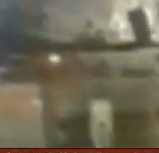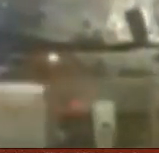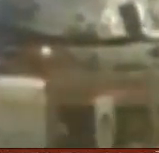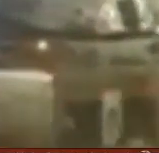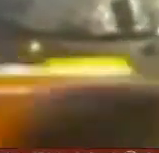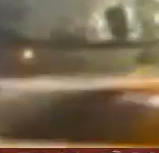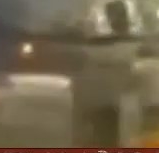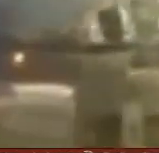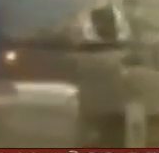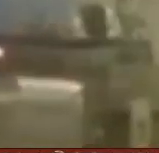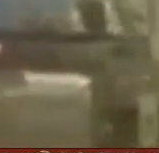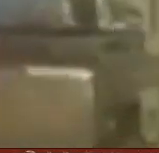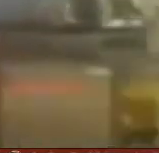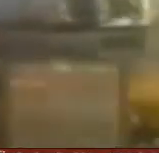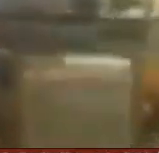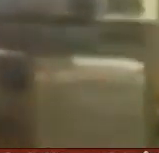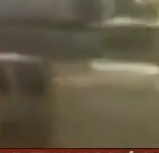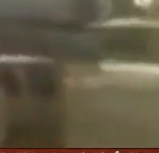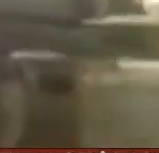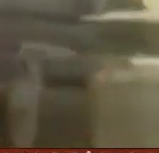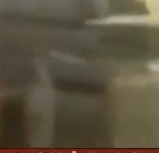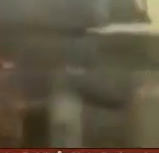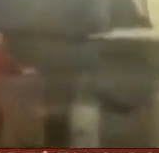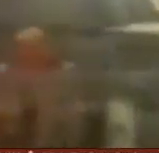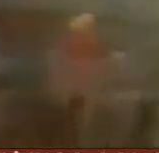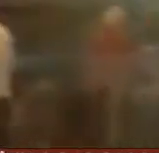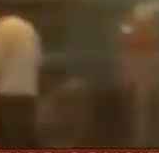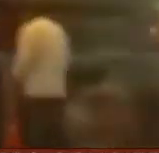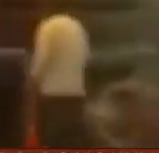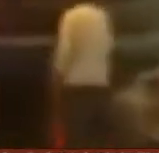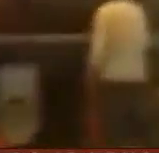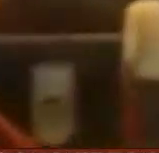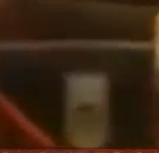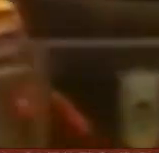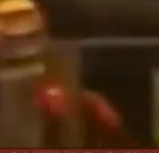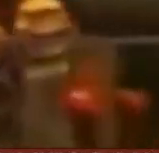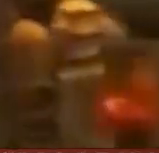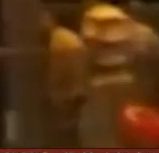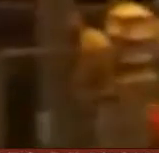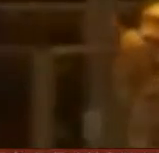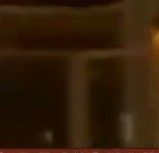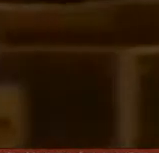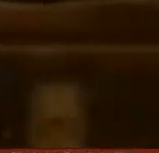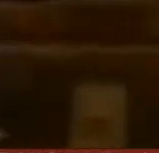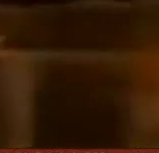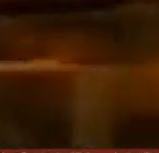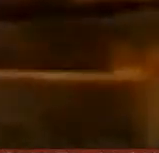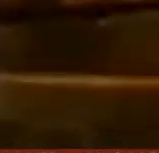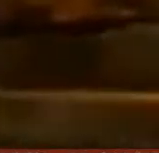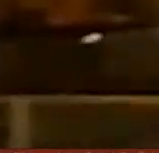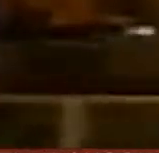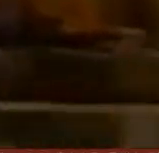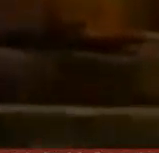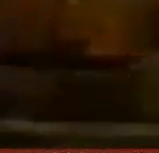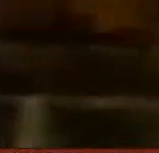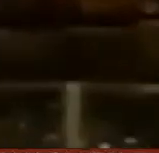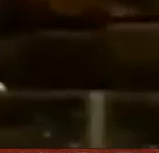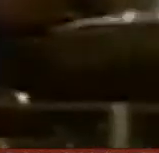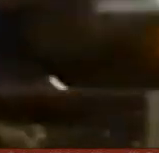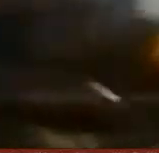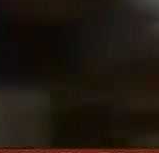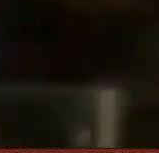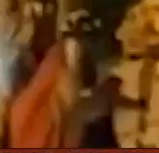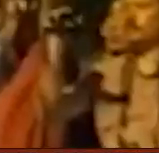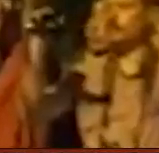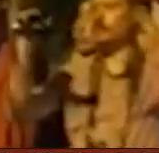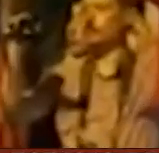gobierno de acusaciones de corrupción a las que era objeto en ese momento, atentando contra la libertad de expresión y desencadenando el clamor